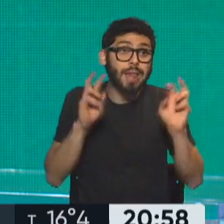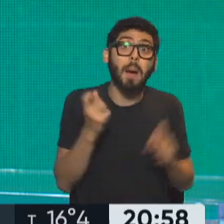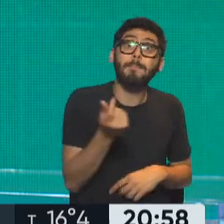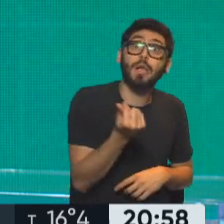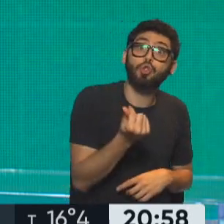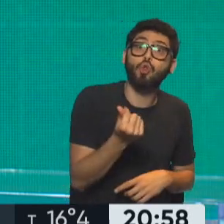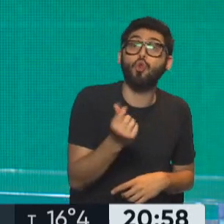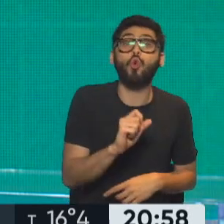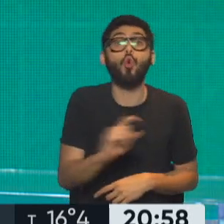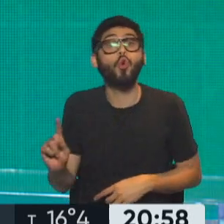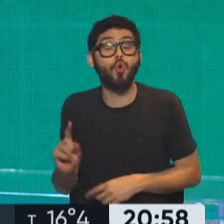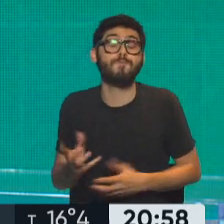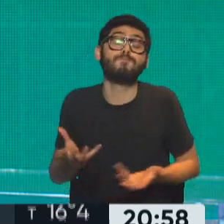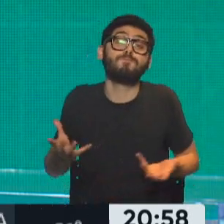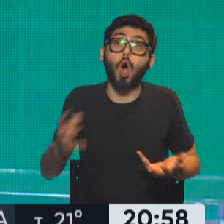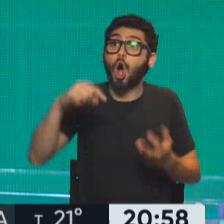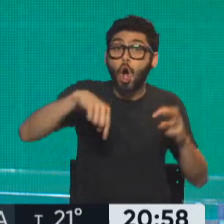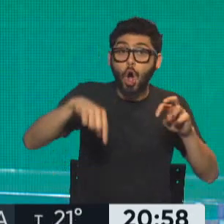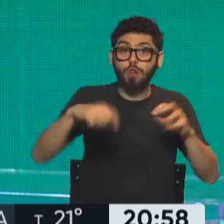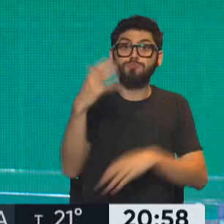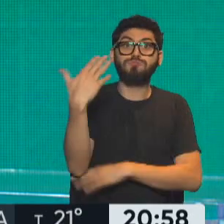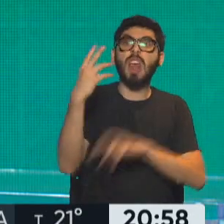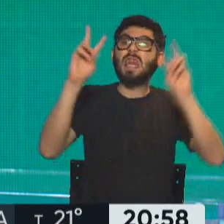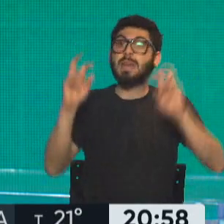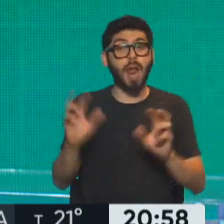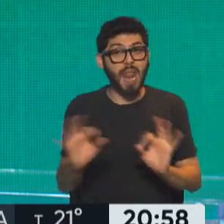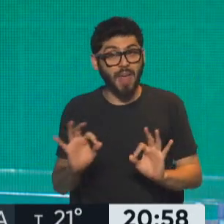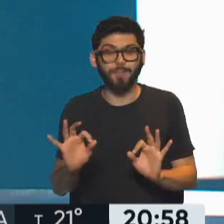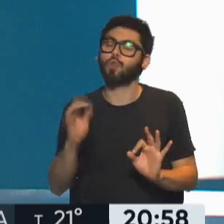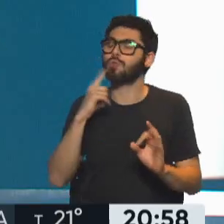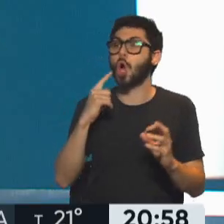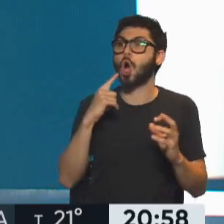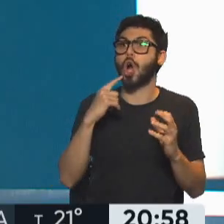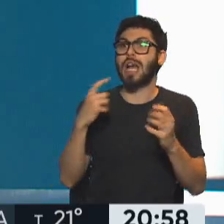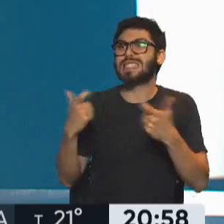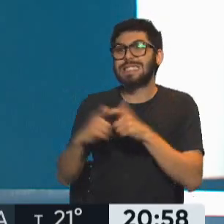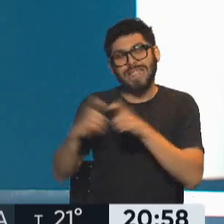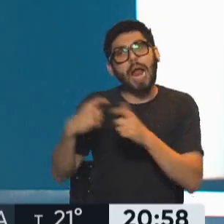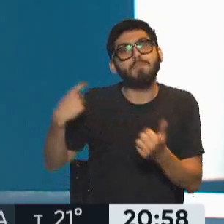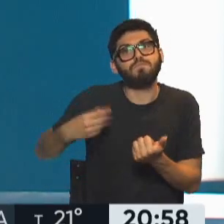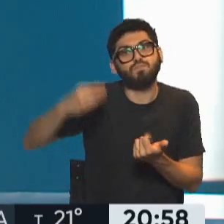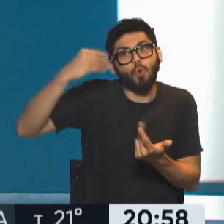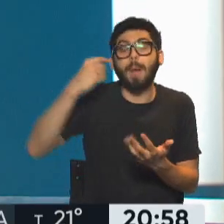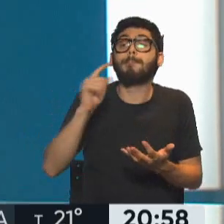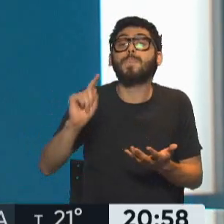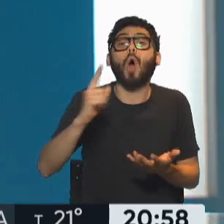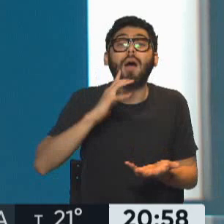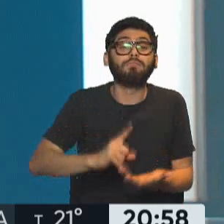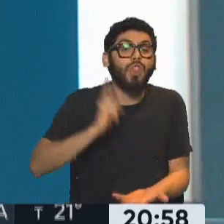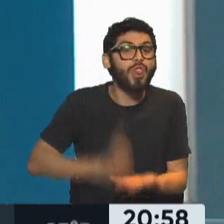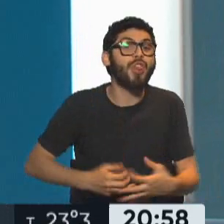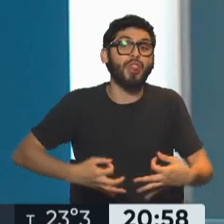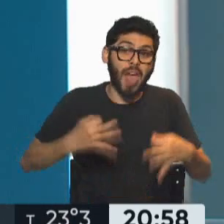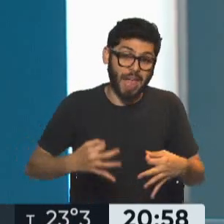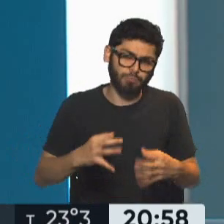No, hoy el tema no estuvo en la conferencia, por lo pronto, ¿no? Charlas hubo muchas. Sí. Hay que tomar determinaciones fuertes Además